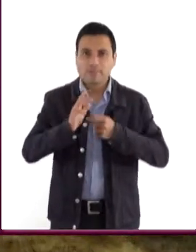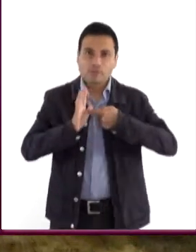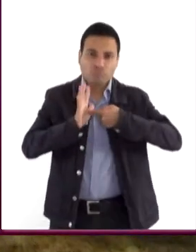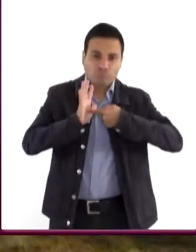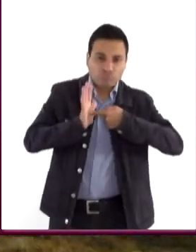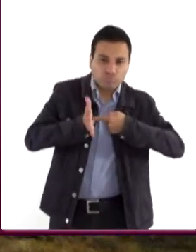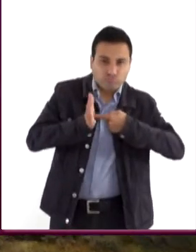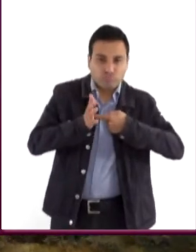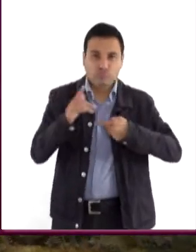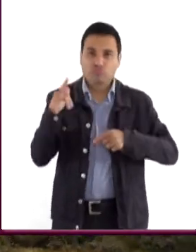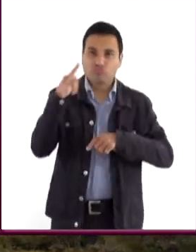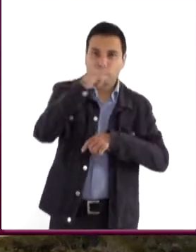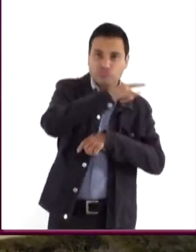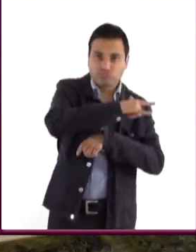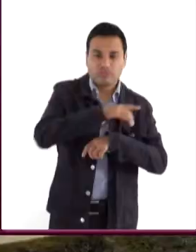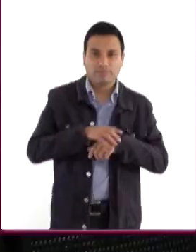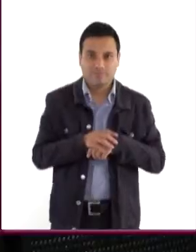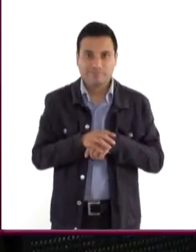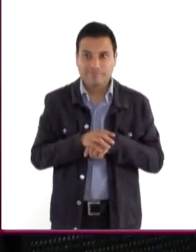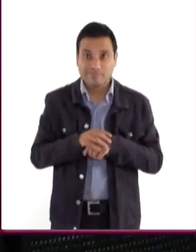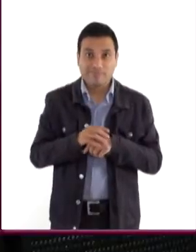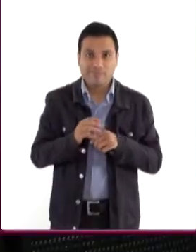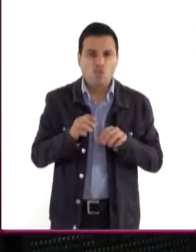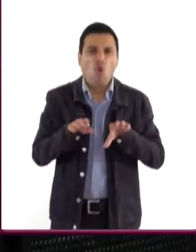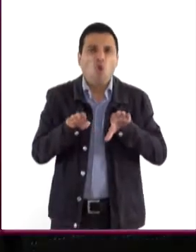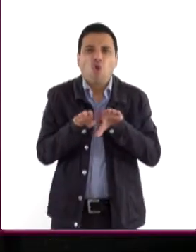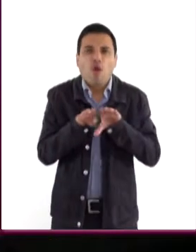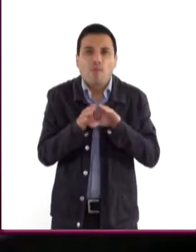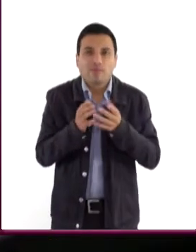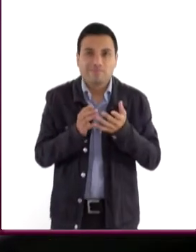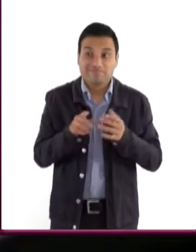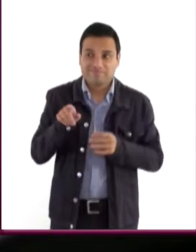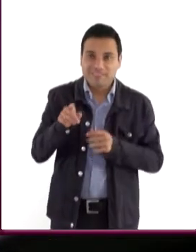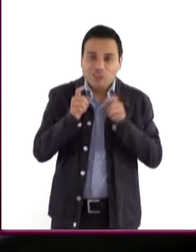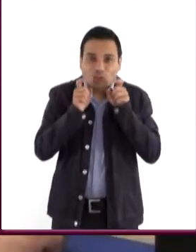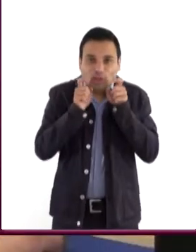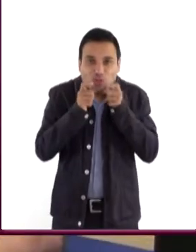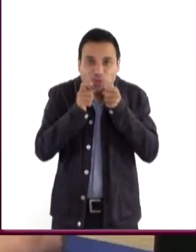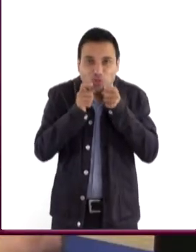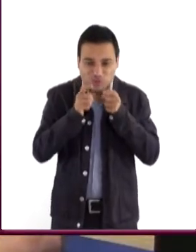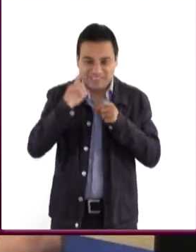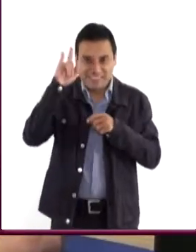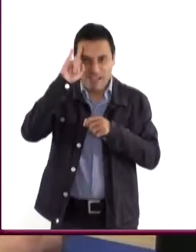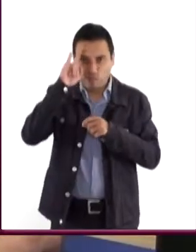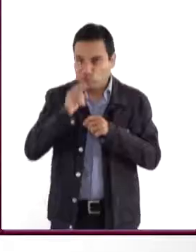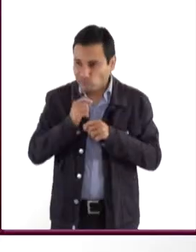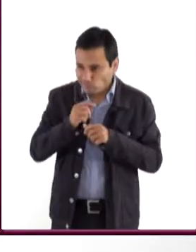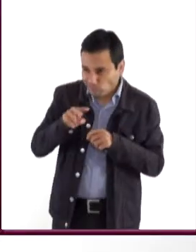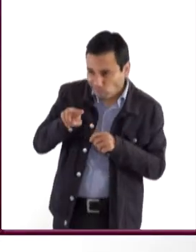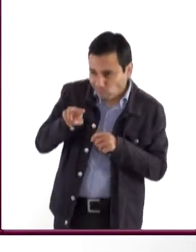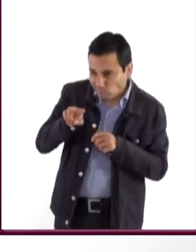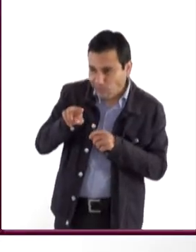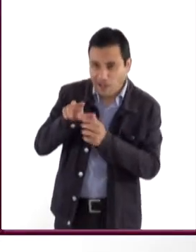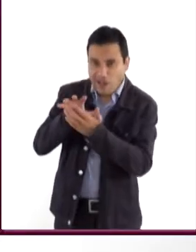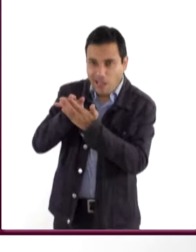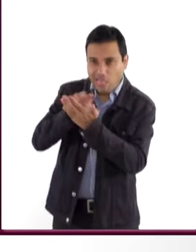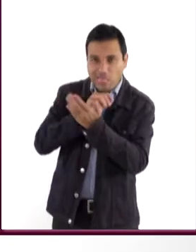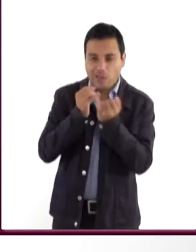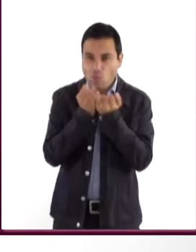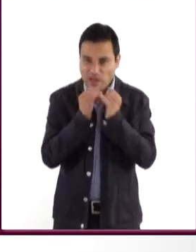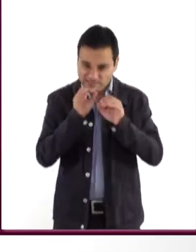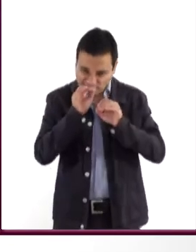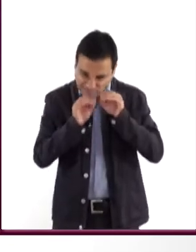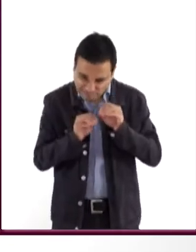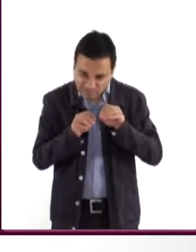turbinas eólicas, imitando las características estructurales de la sutura de los élitros del escarabajo, que han demostrado ser